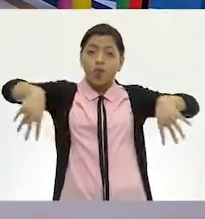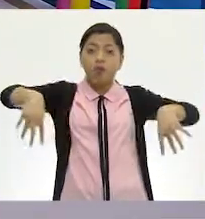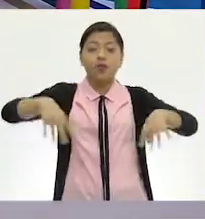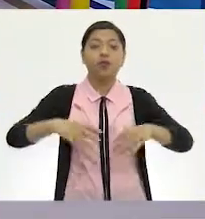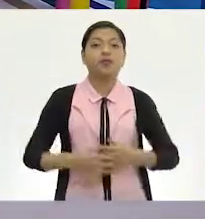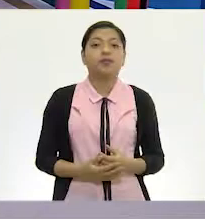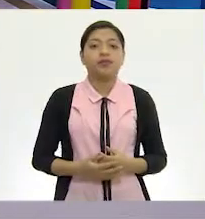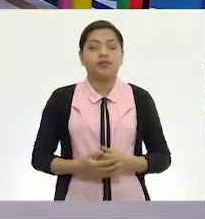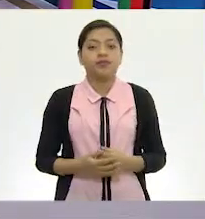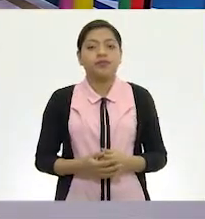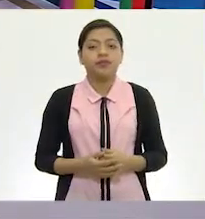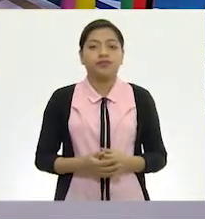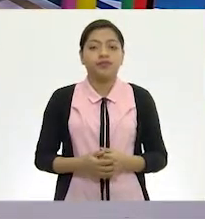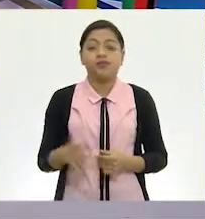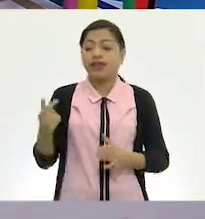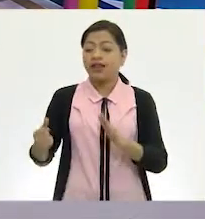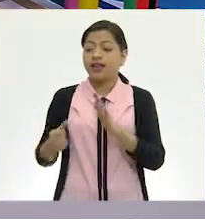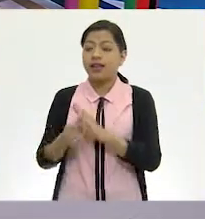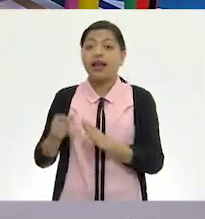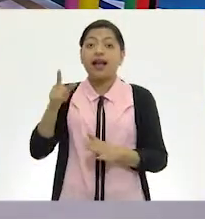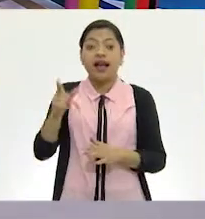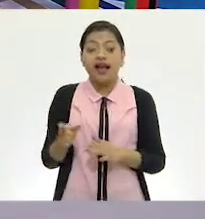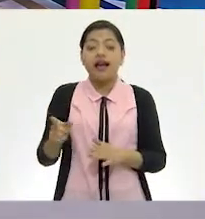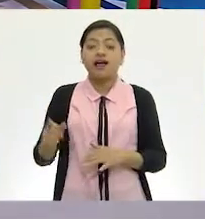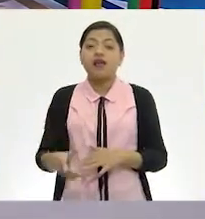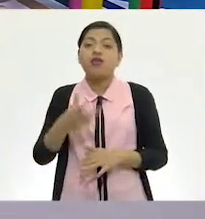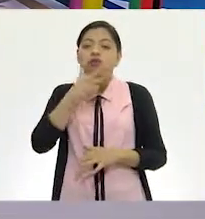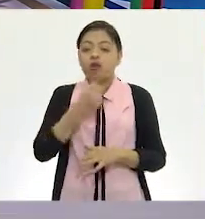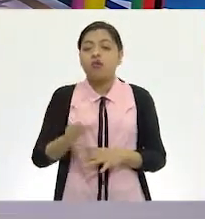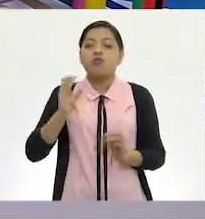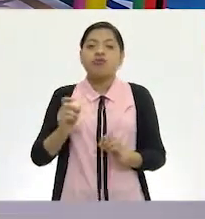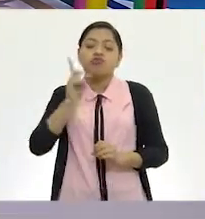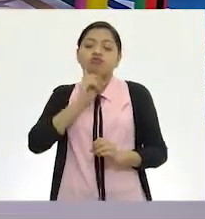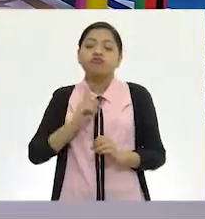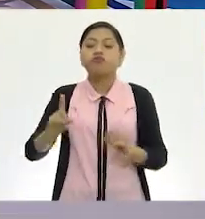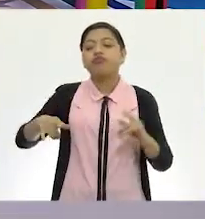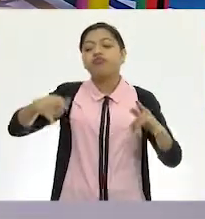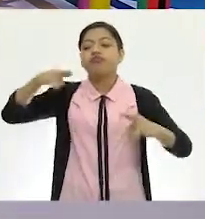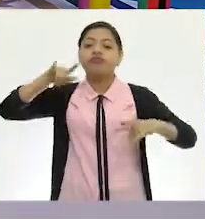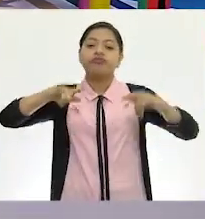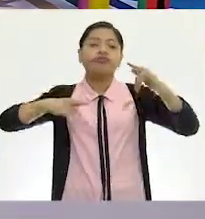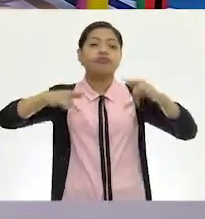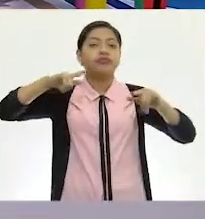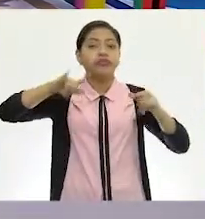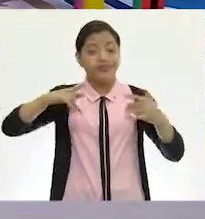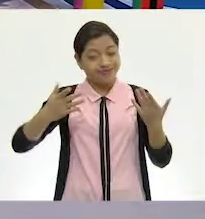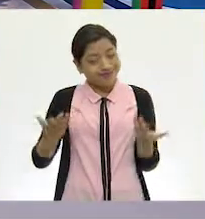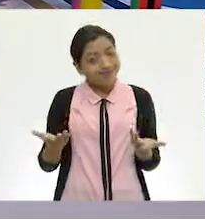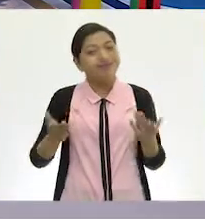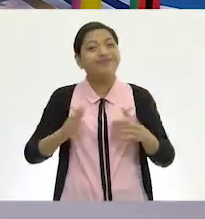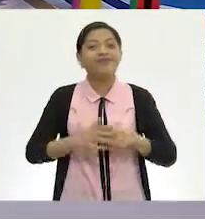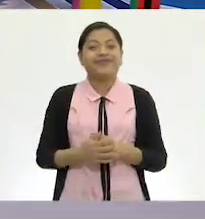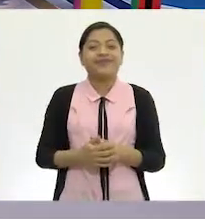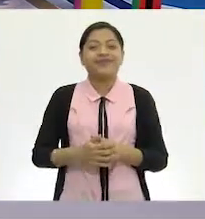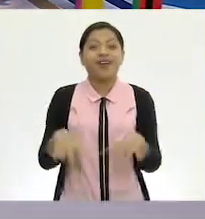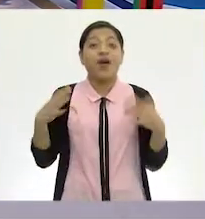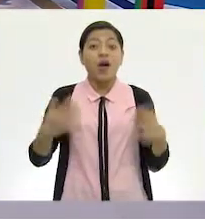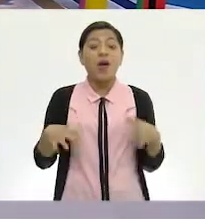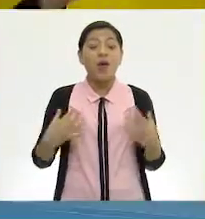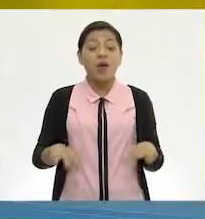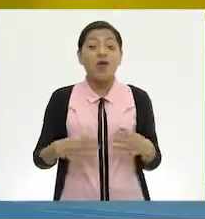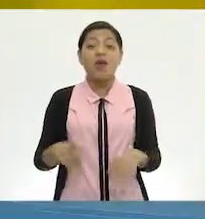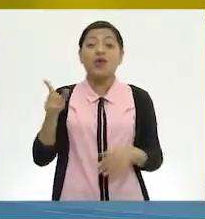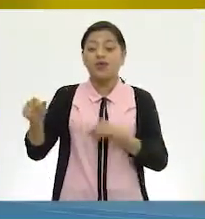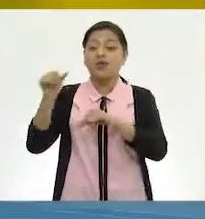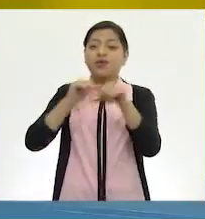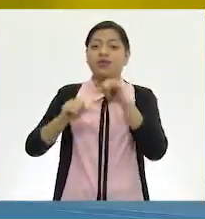en un teatrino y pues el titiritero ahí se puede esconder claro. O aforar, como decimos en teatro, ¿verdad? Oh.